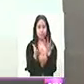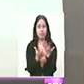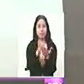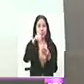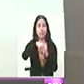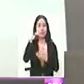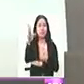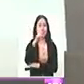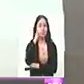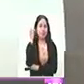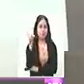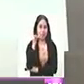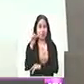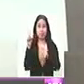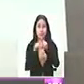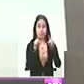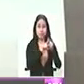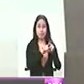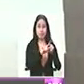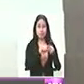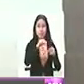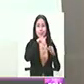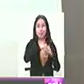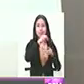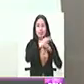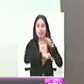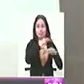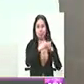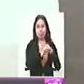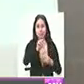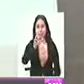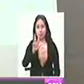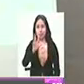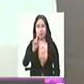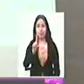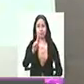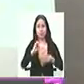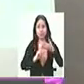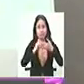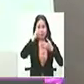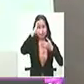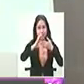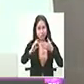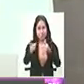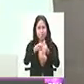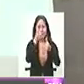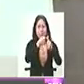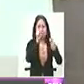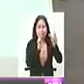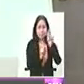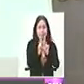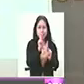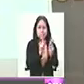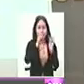y en el mundo. El 31 de diciembre se dieron los primeros casos registrados